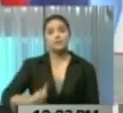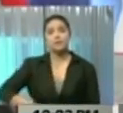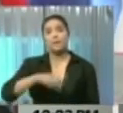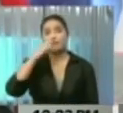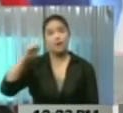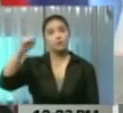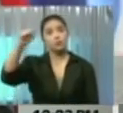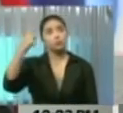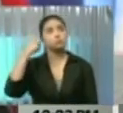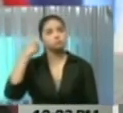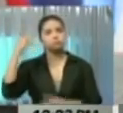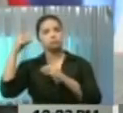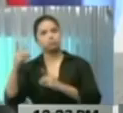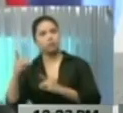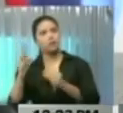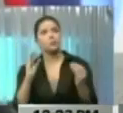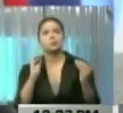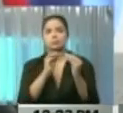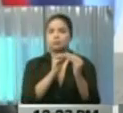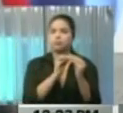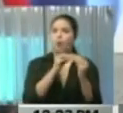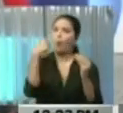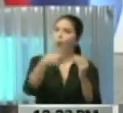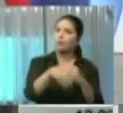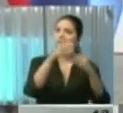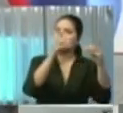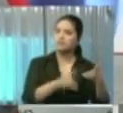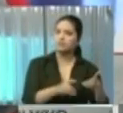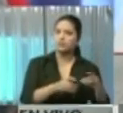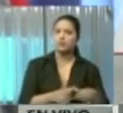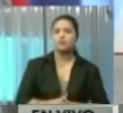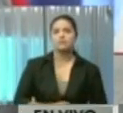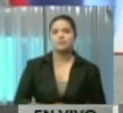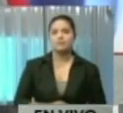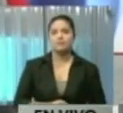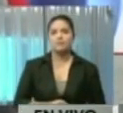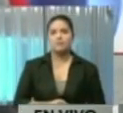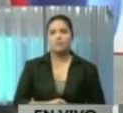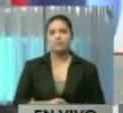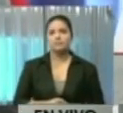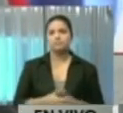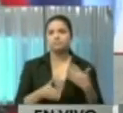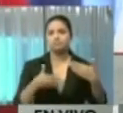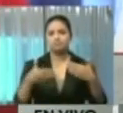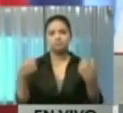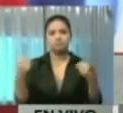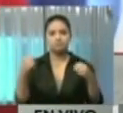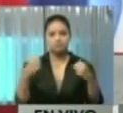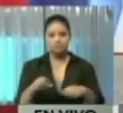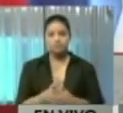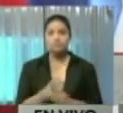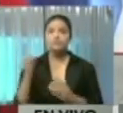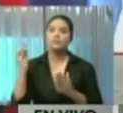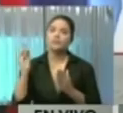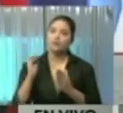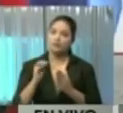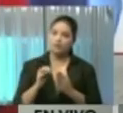ha tomado para complementar esta serie de medidas que ya se han venido implementando. Y volvemos a hacer